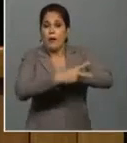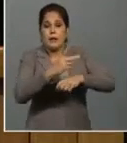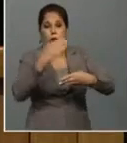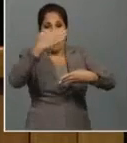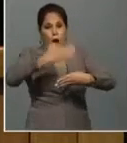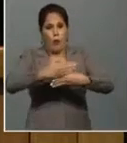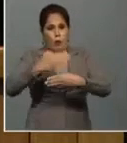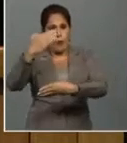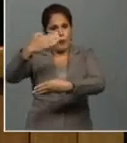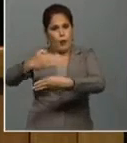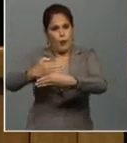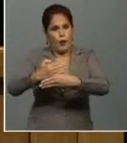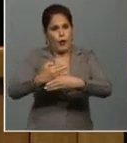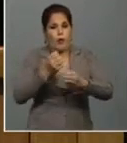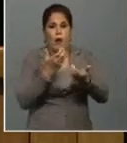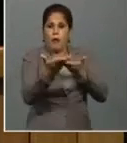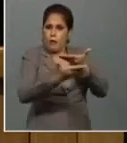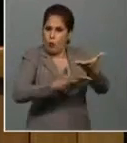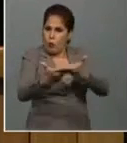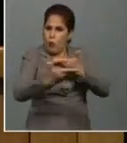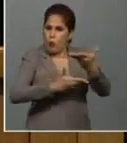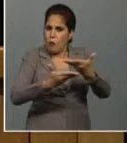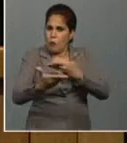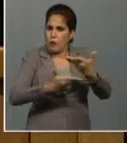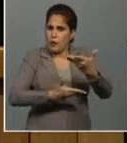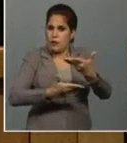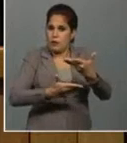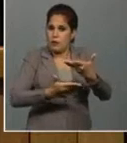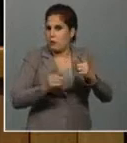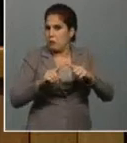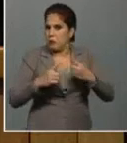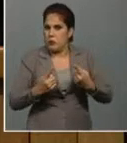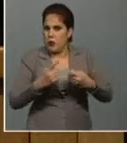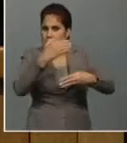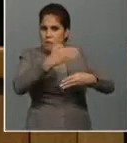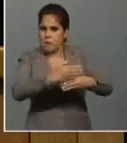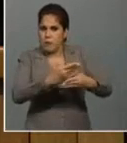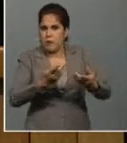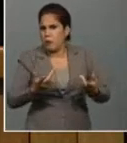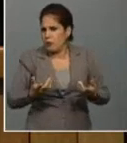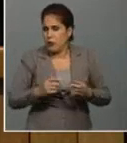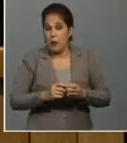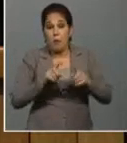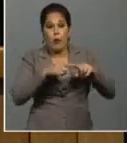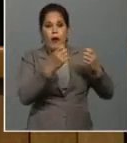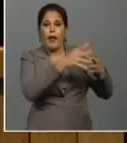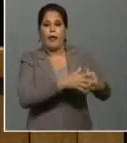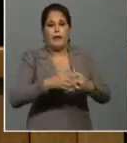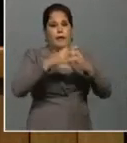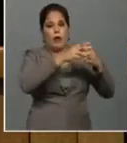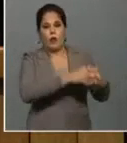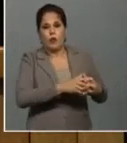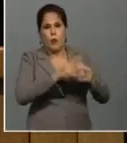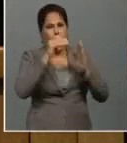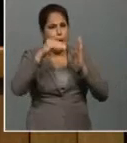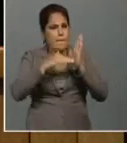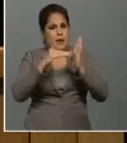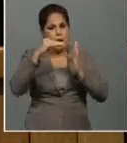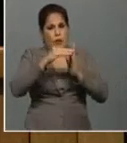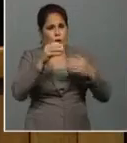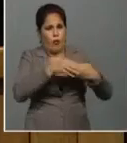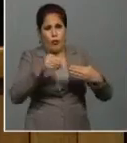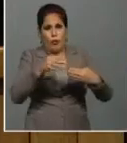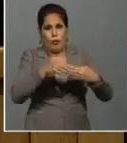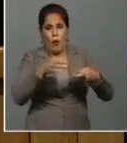establezcan o pretendan establecer vínculos comerciales o de cooperación porque a los eeuu dedican cientos de millones de dólares